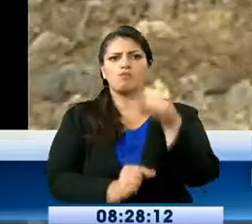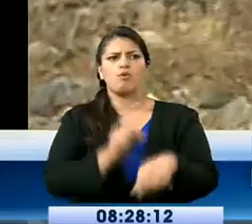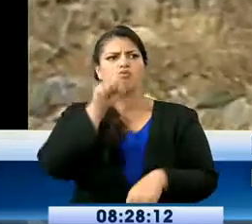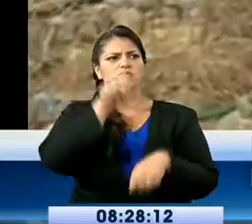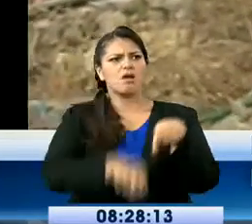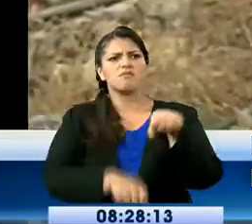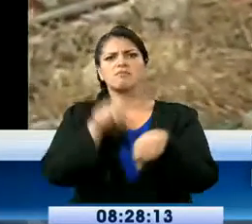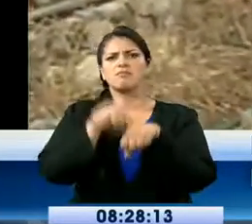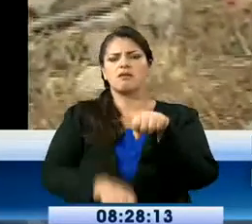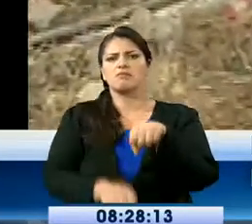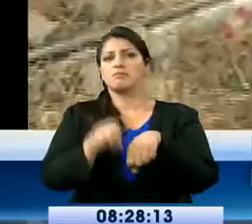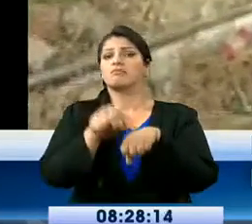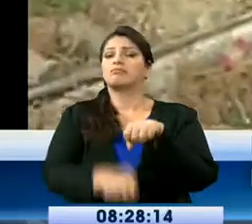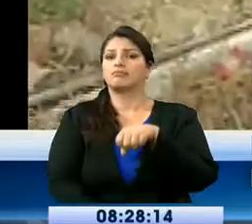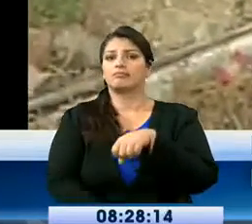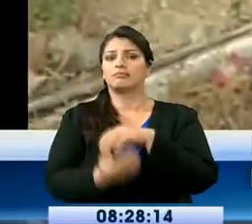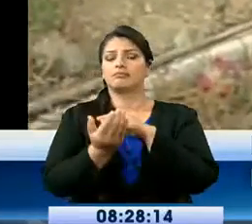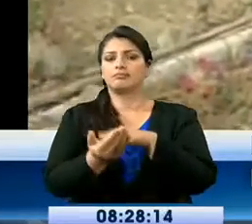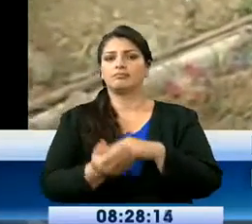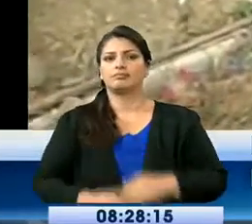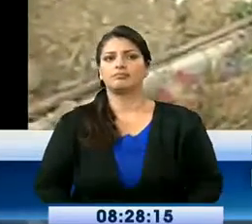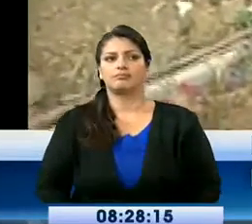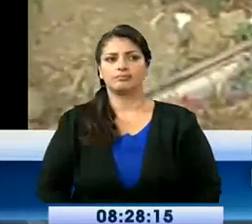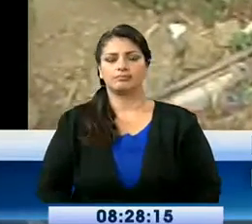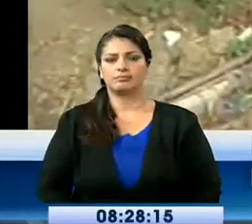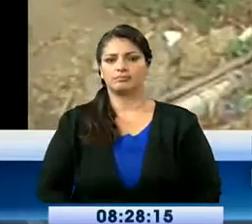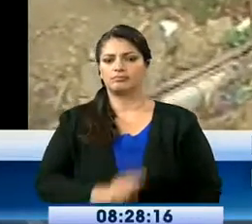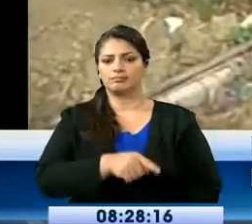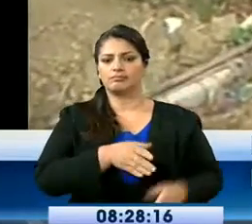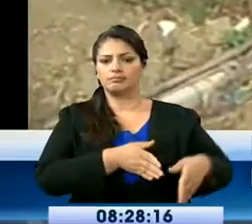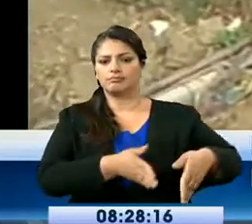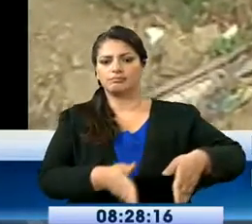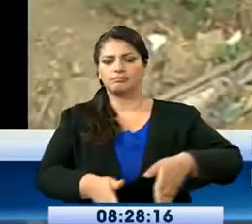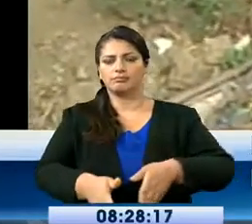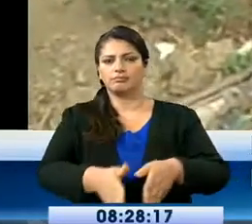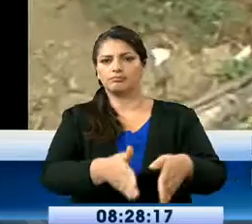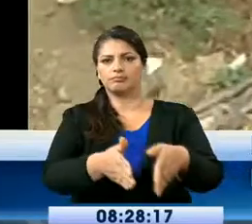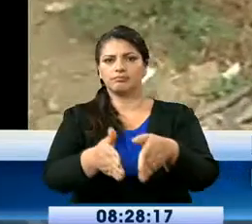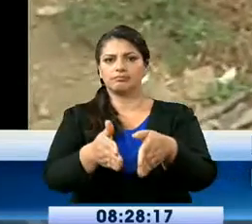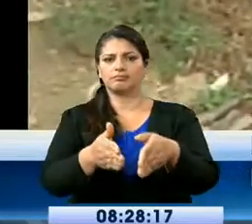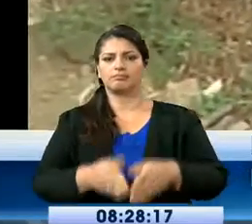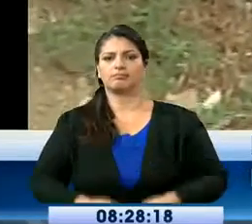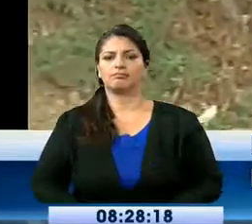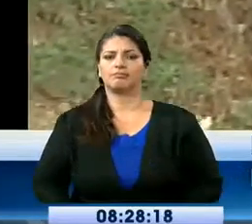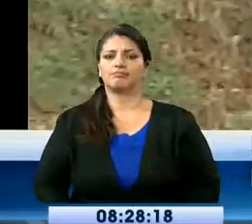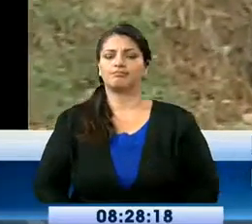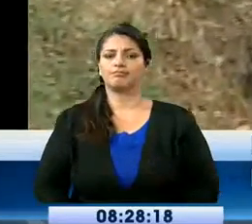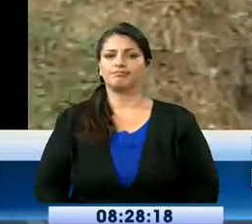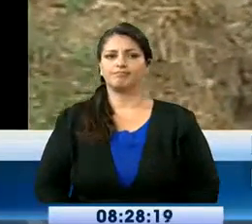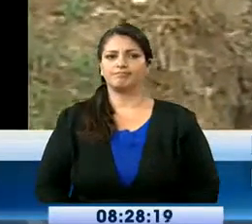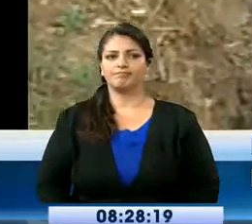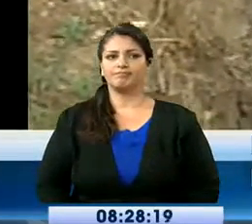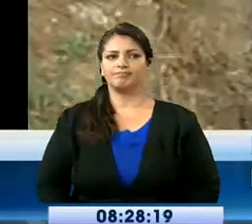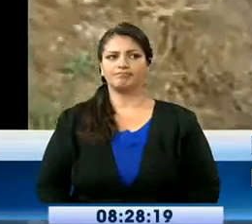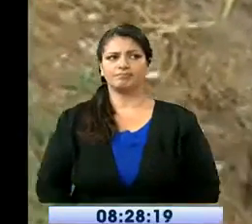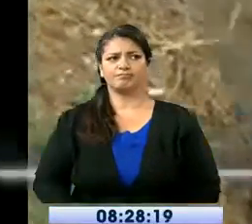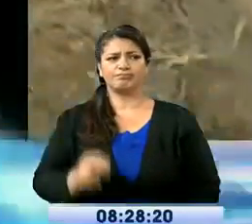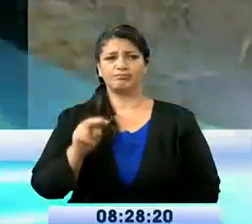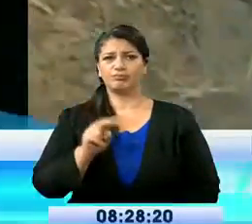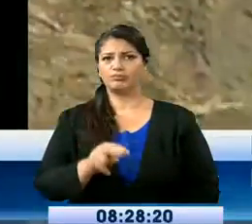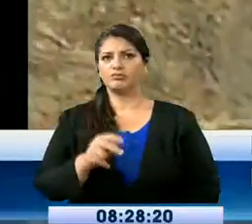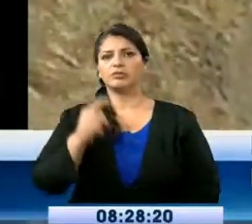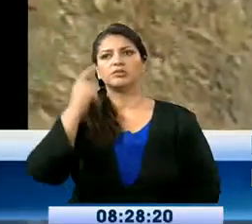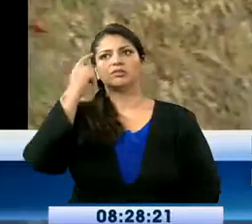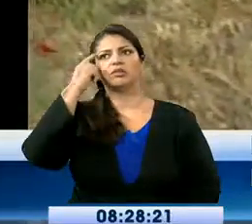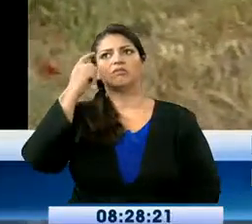y aquí se forma una especie de zanja. Si así lo vemos en seco, imagínense ustedes con